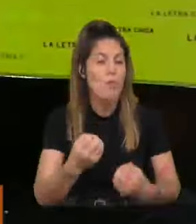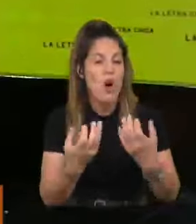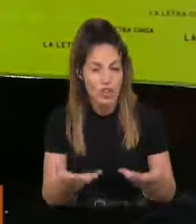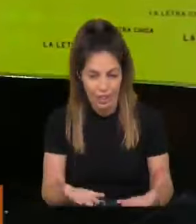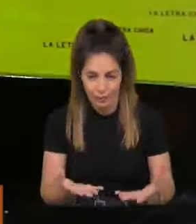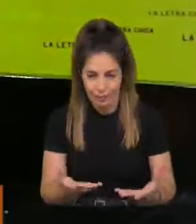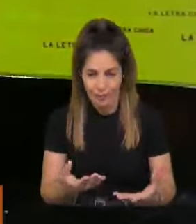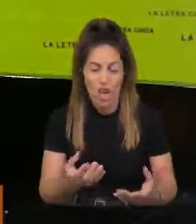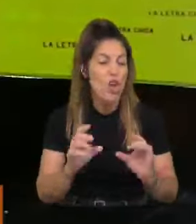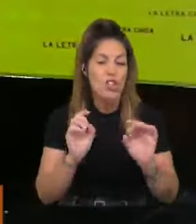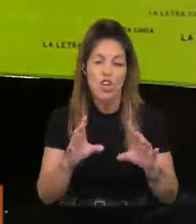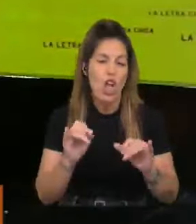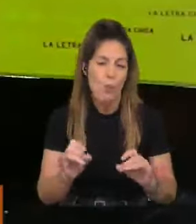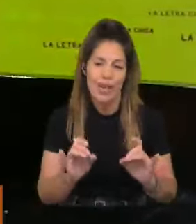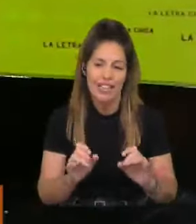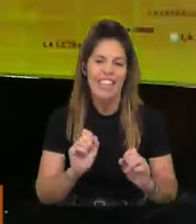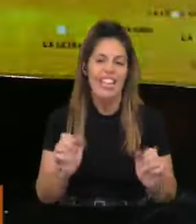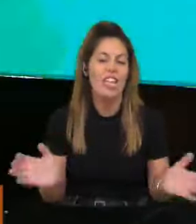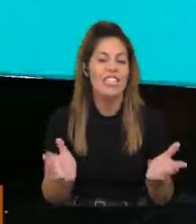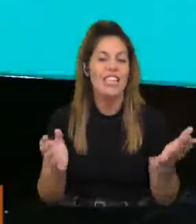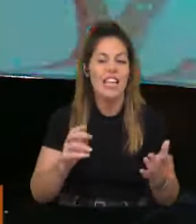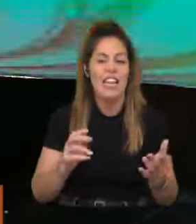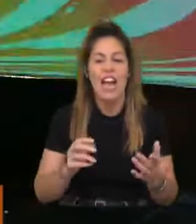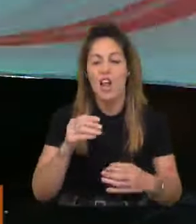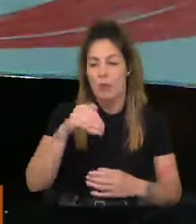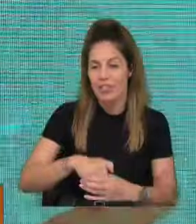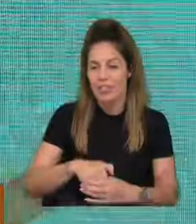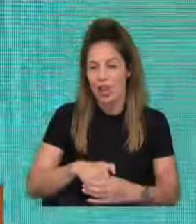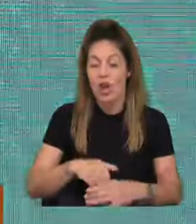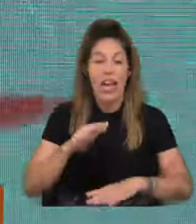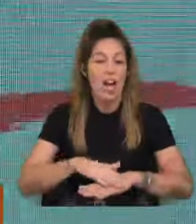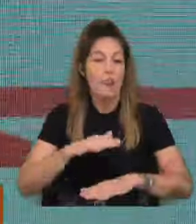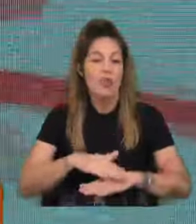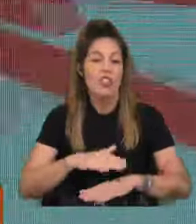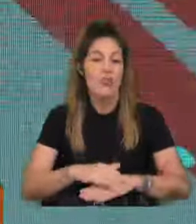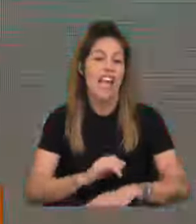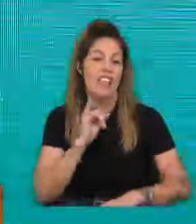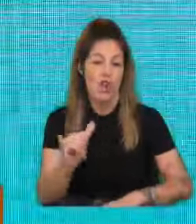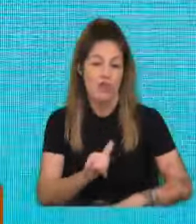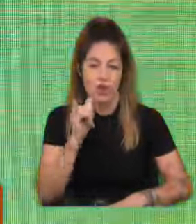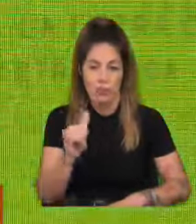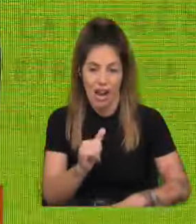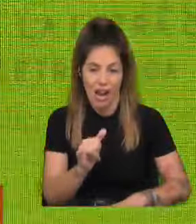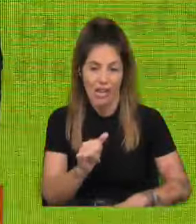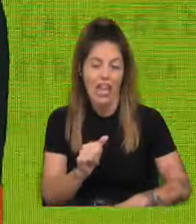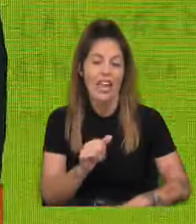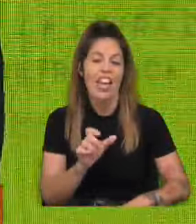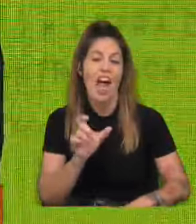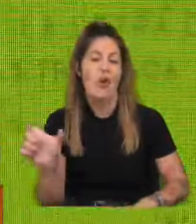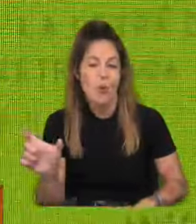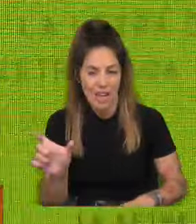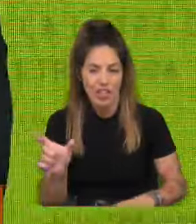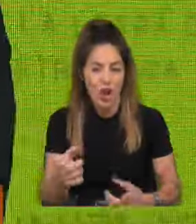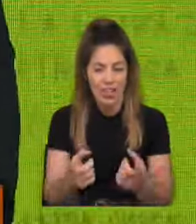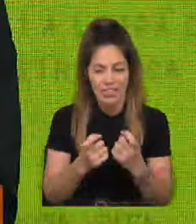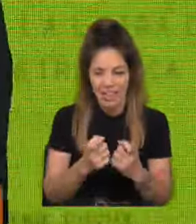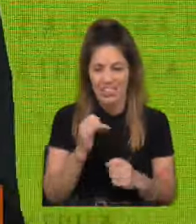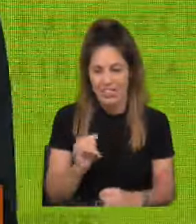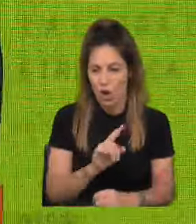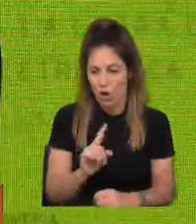Porque no solo los promotores del plebiscito tenemos la responsabilidad inherente de dar cuenta de los fundamentos los argumentos la necesidad y la